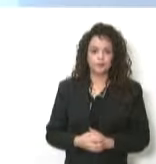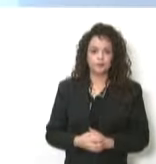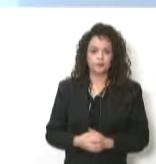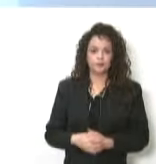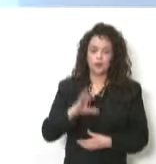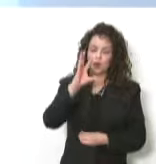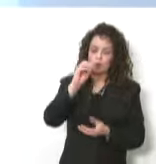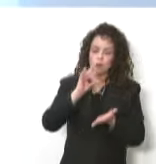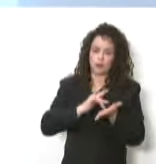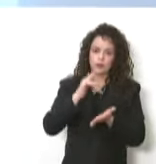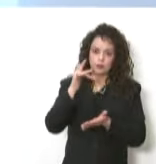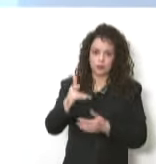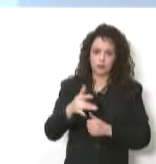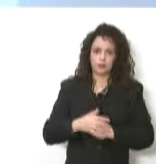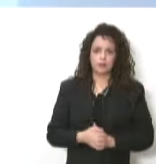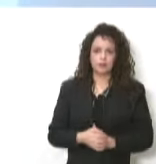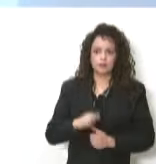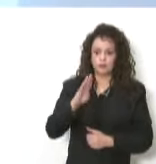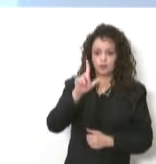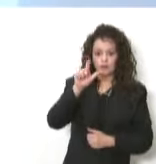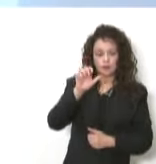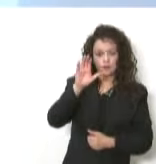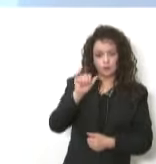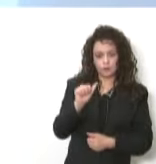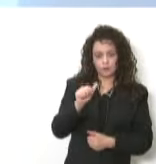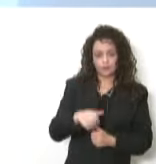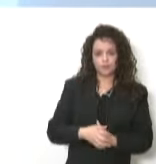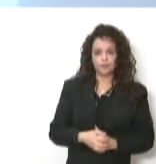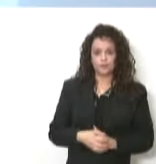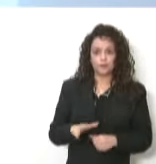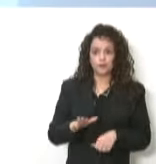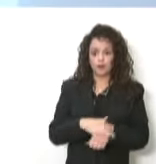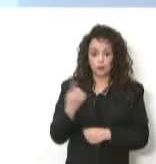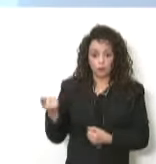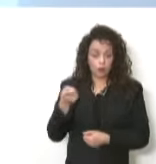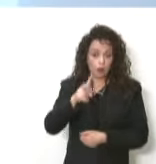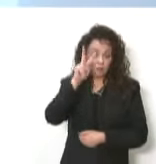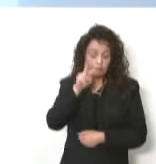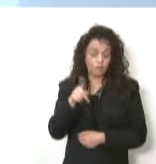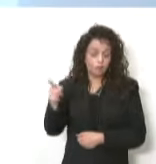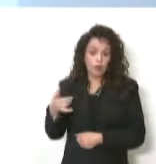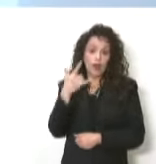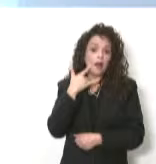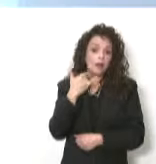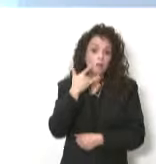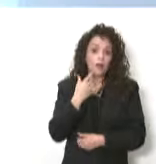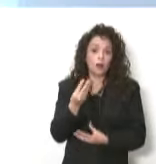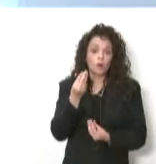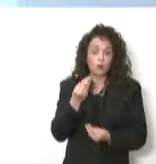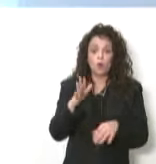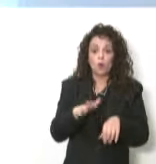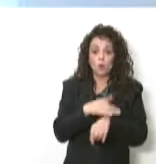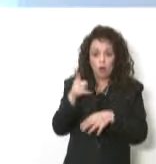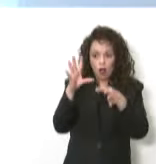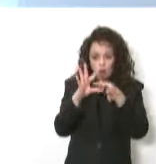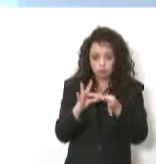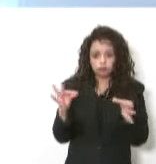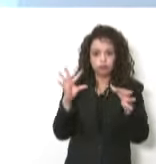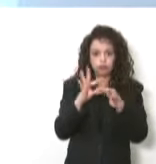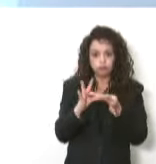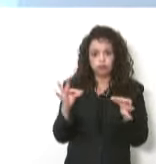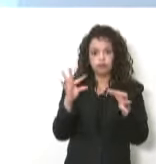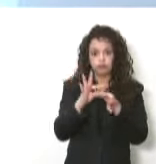Muchas gracias a la comisionada Blanca Lili Barra, porque además tuvo la gentileza de citar